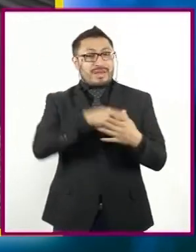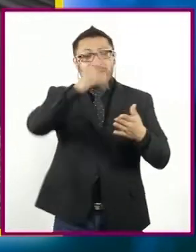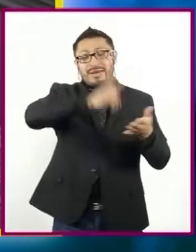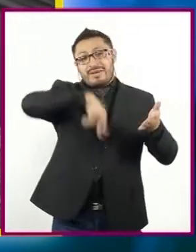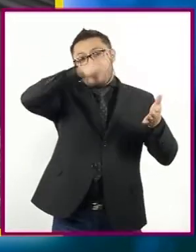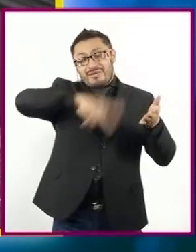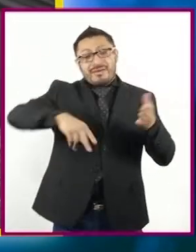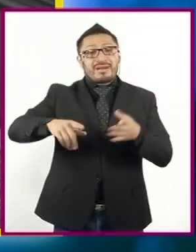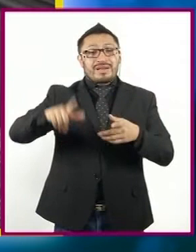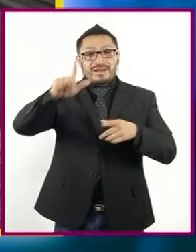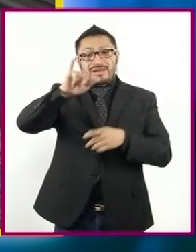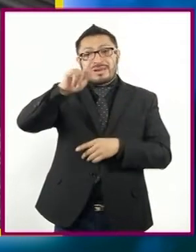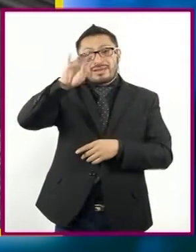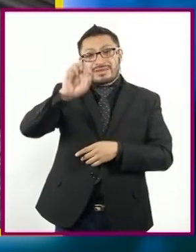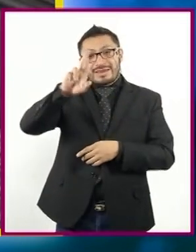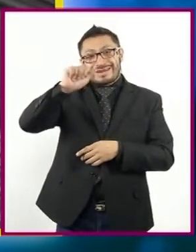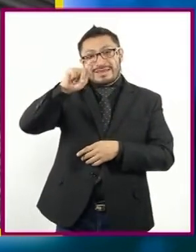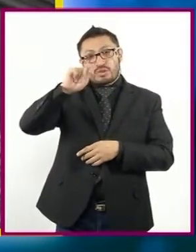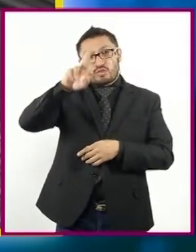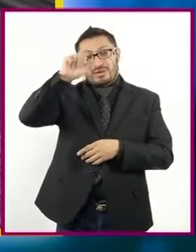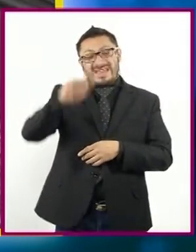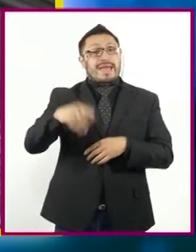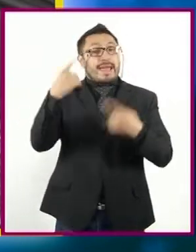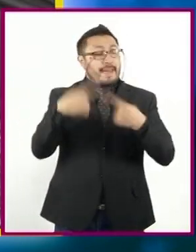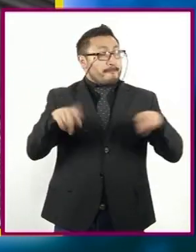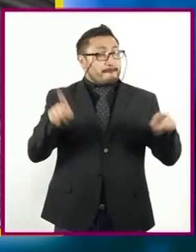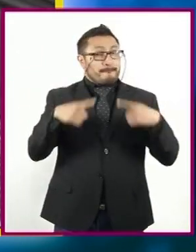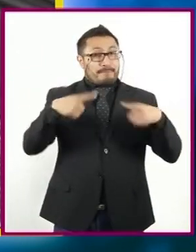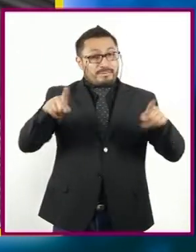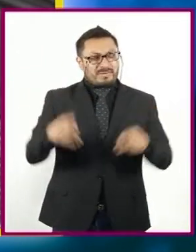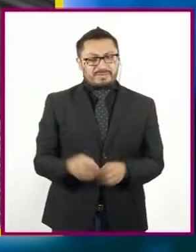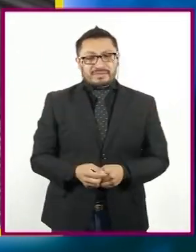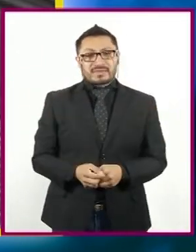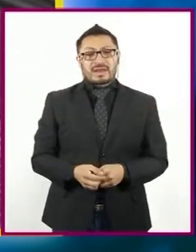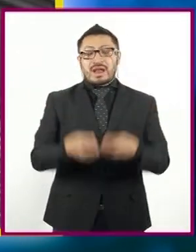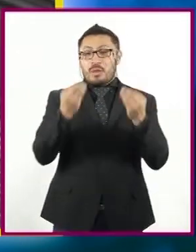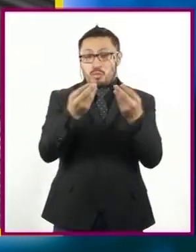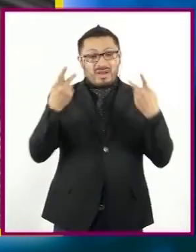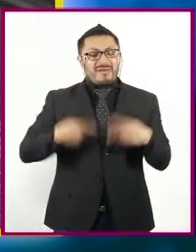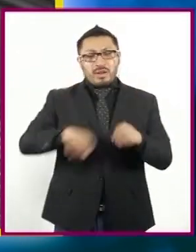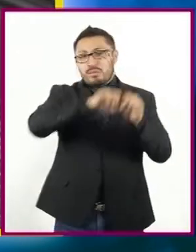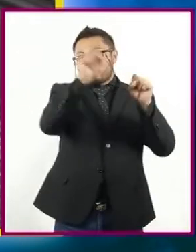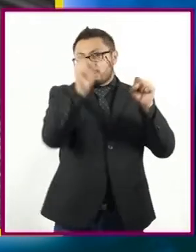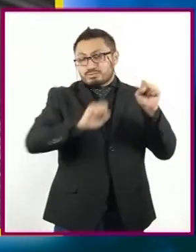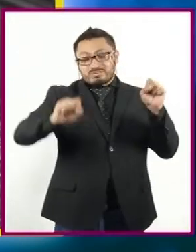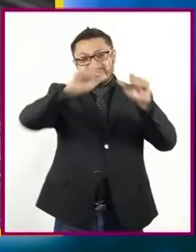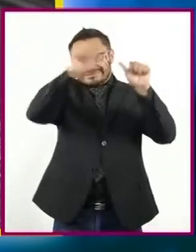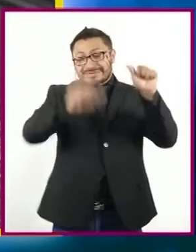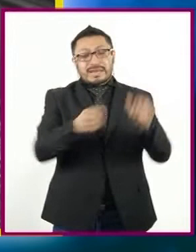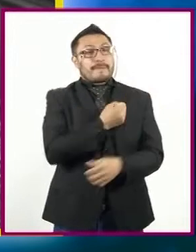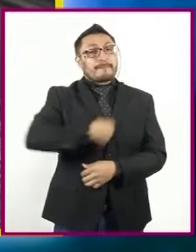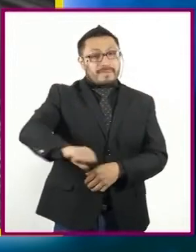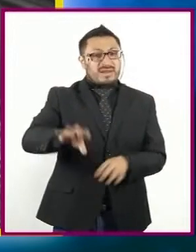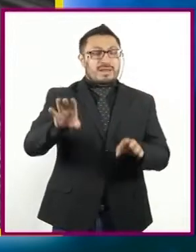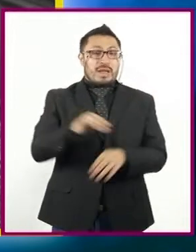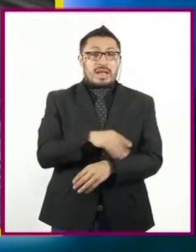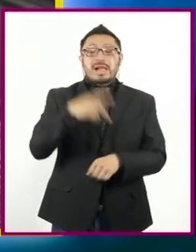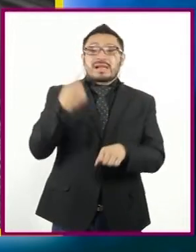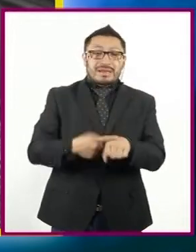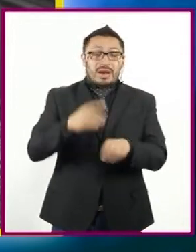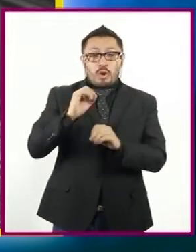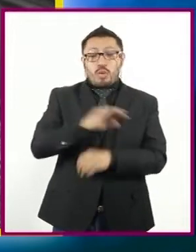la literatura y la música. Muchos de los grandes artistas de la época padecieron o murieron